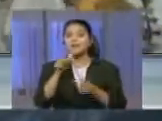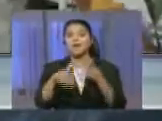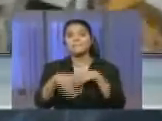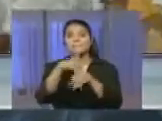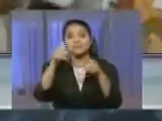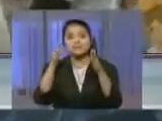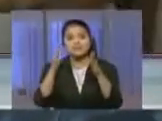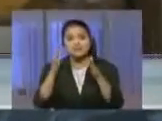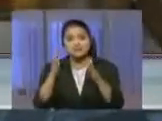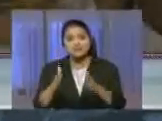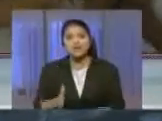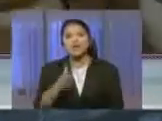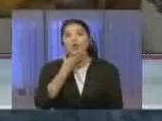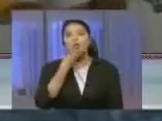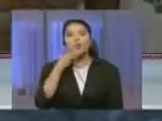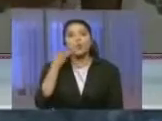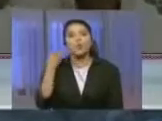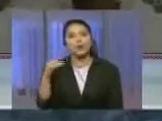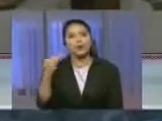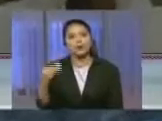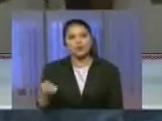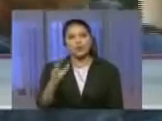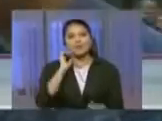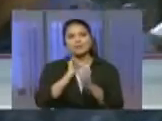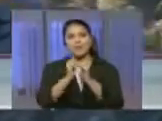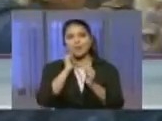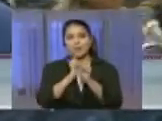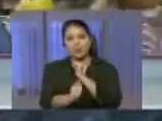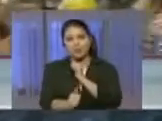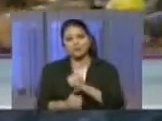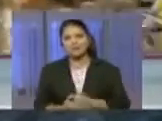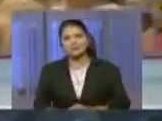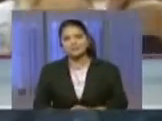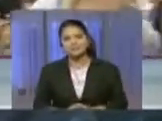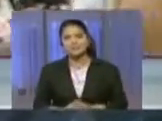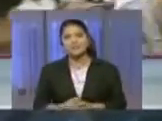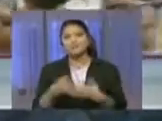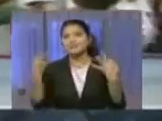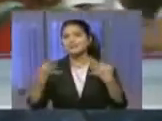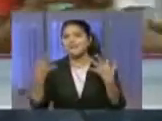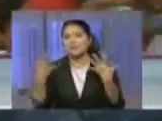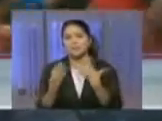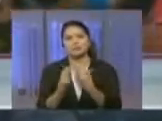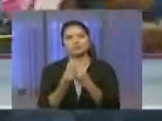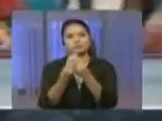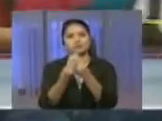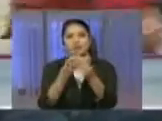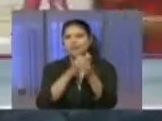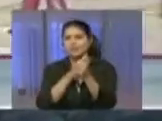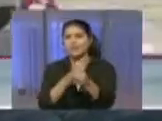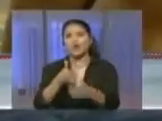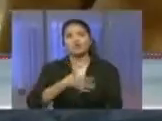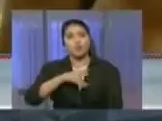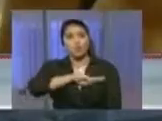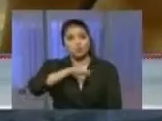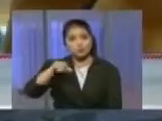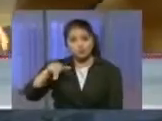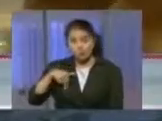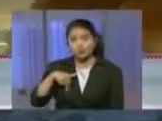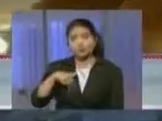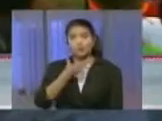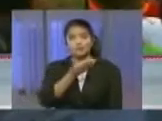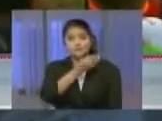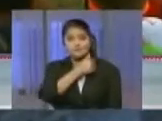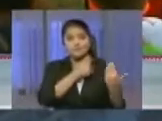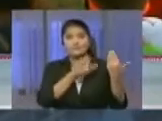popular para la juventud y el deporte bueno acompañados y herman nosotros los recreadores y recreadoras